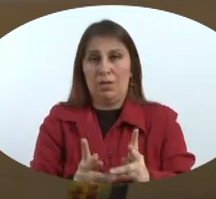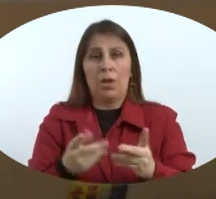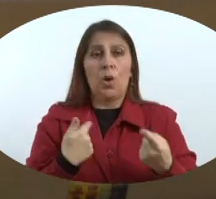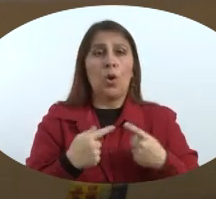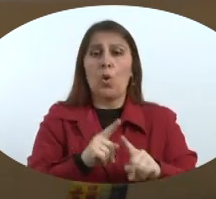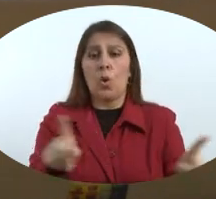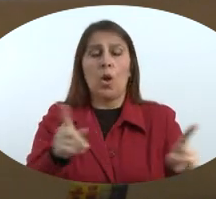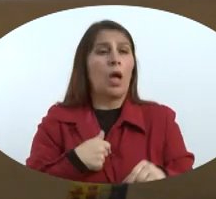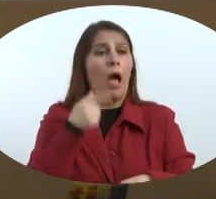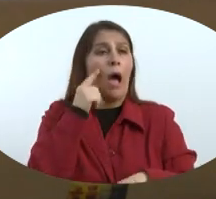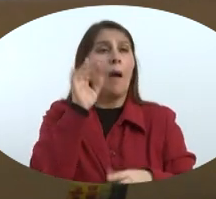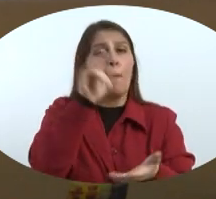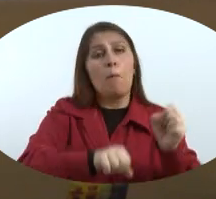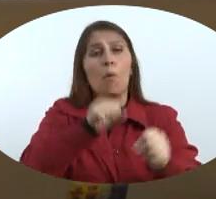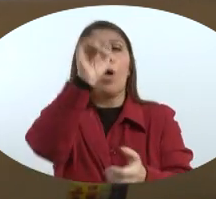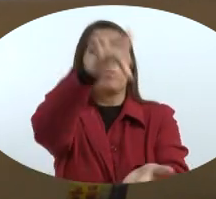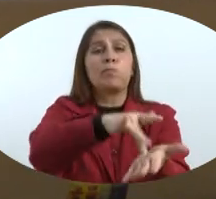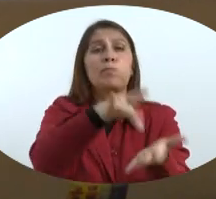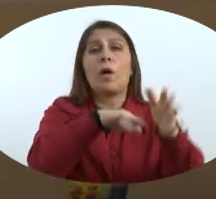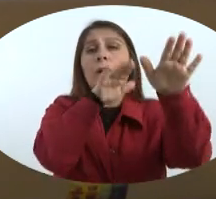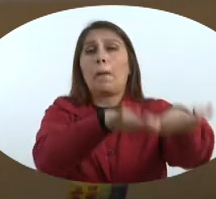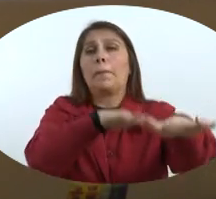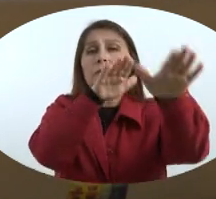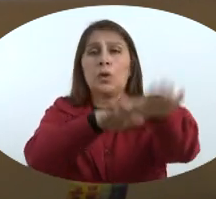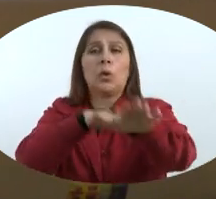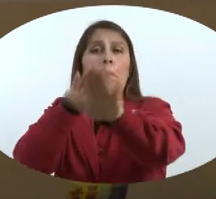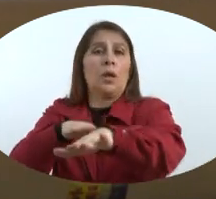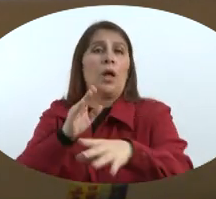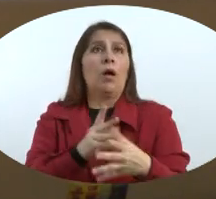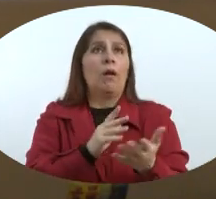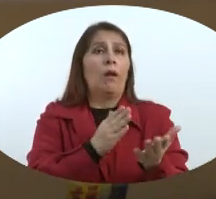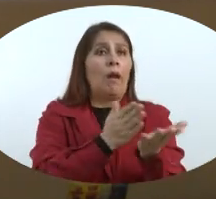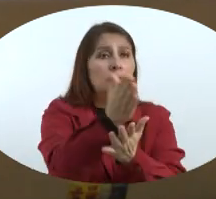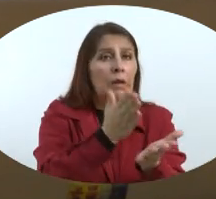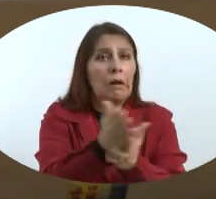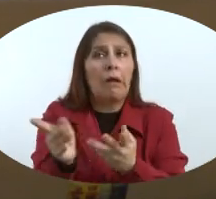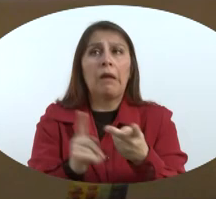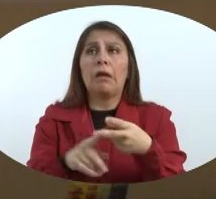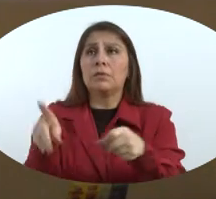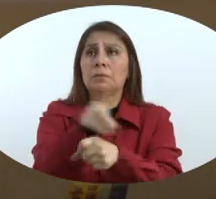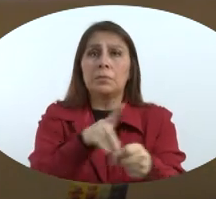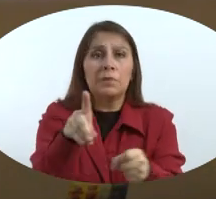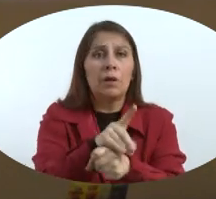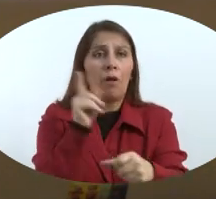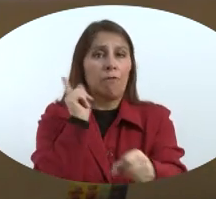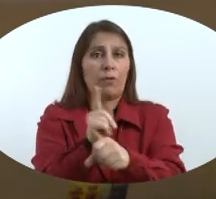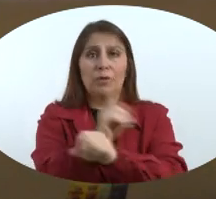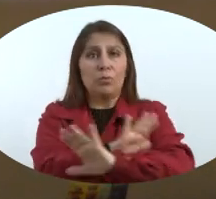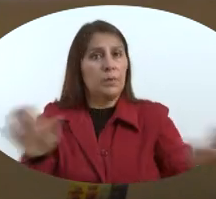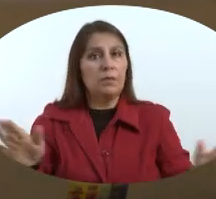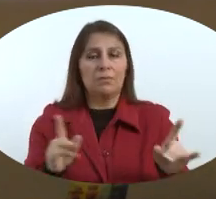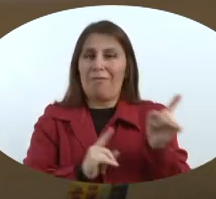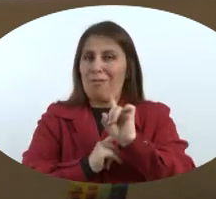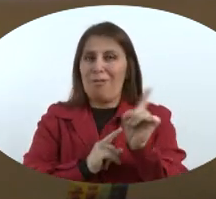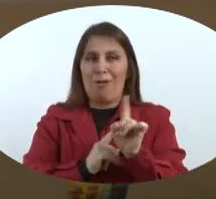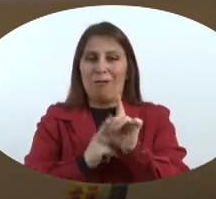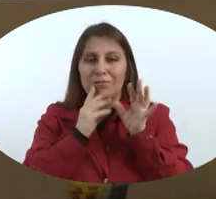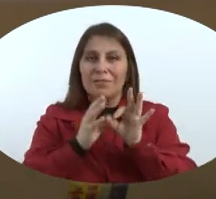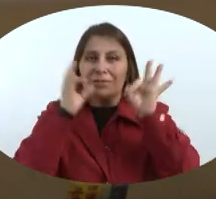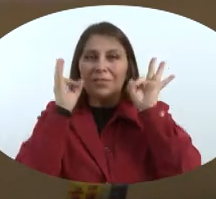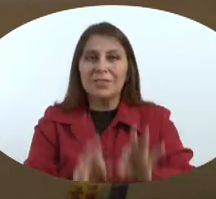posibilidad de acceder a un eje a un escenario de representatividad en los pro en los departamentos en las facultades sino que efectivamente